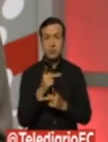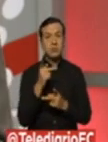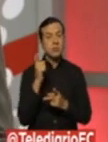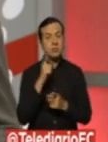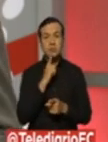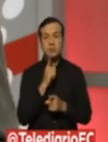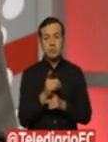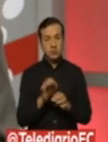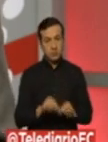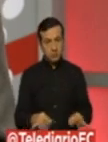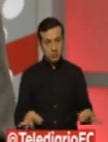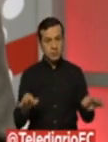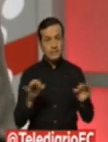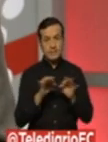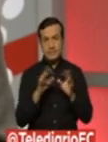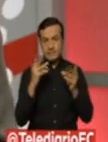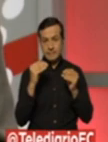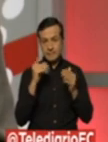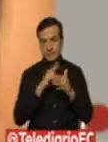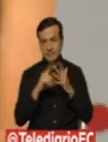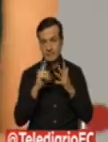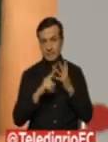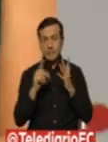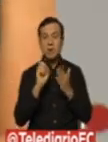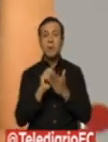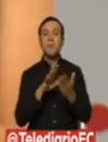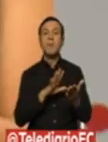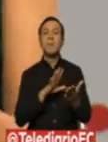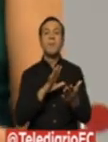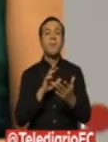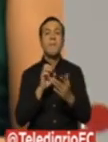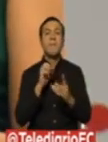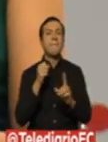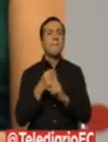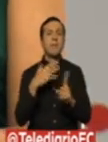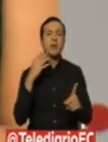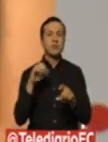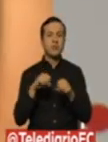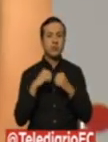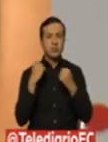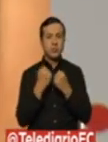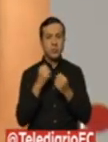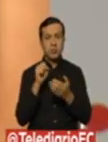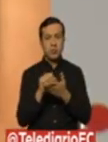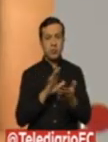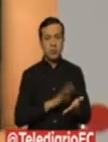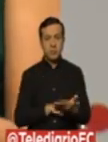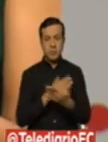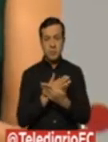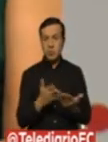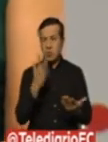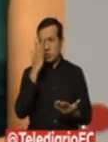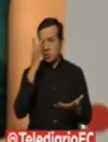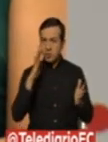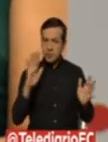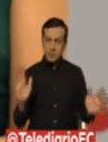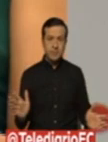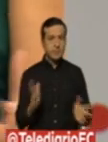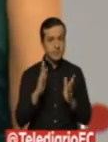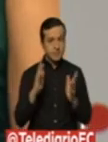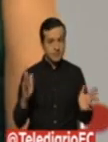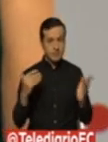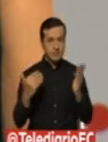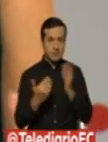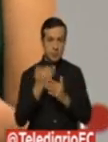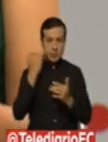reserva varios cuál es el impacto que tiene ya en la sociedad de este tipo de proyectos porque fomentar que se sigan creando